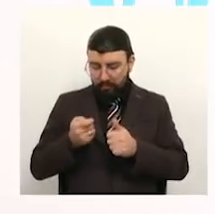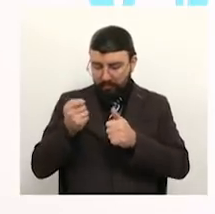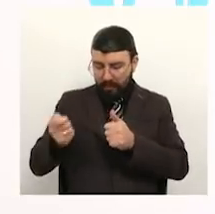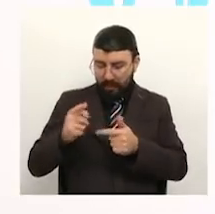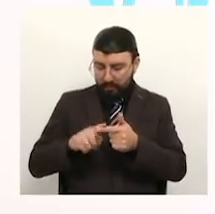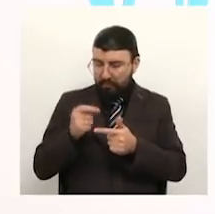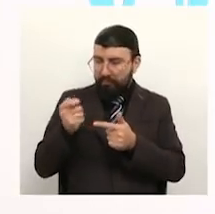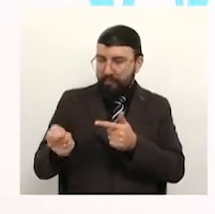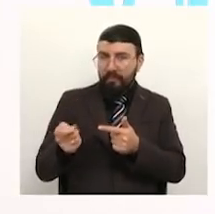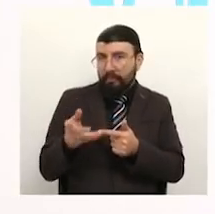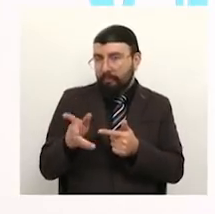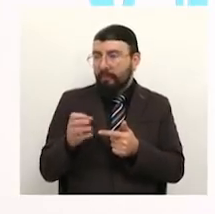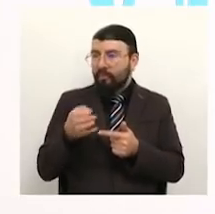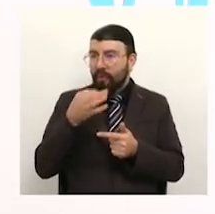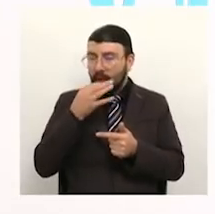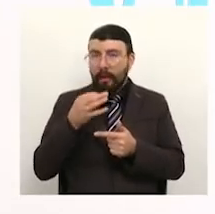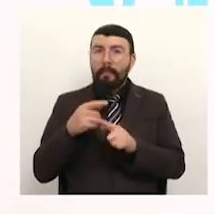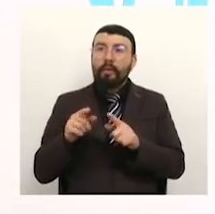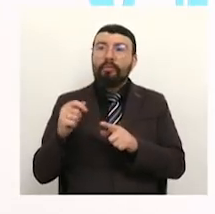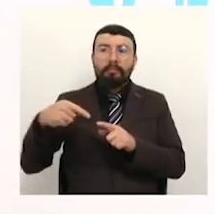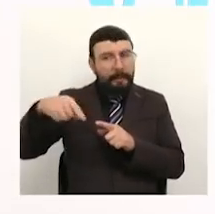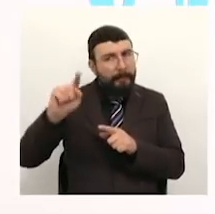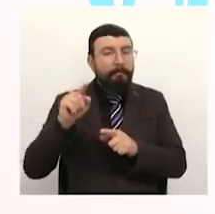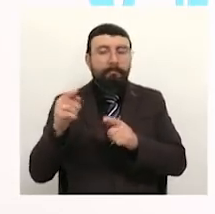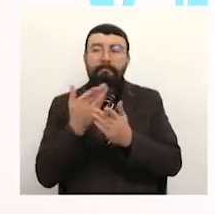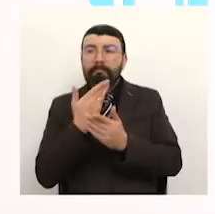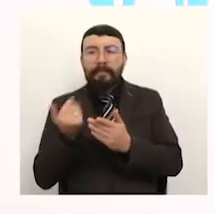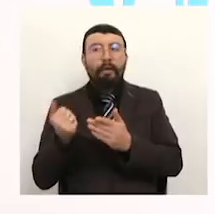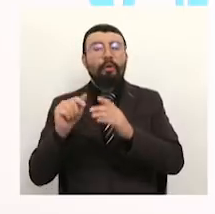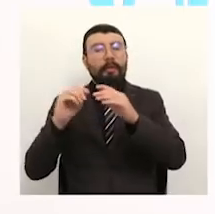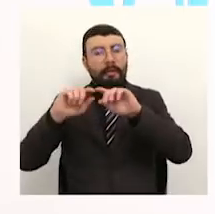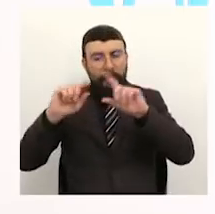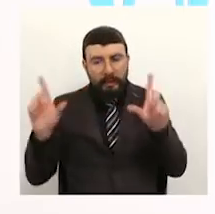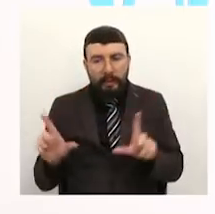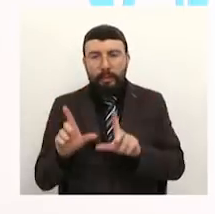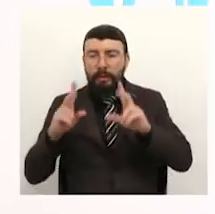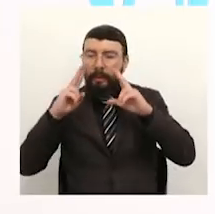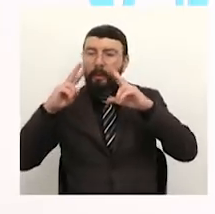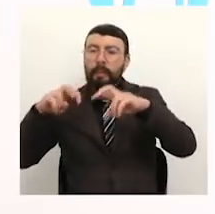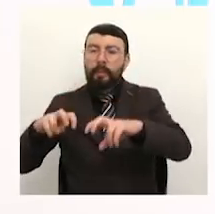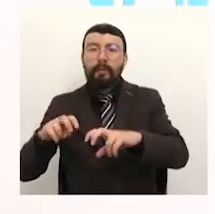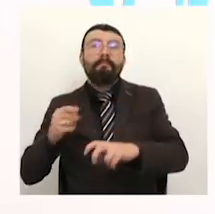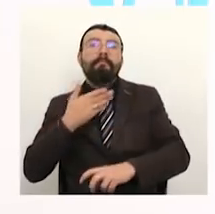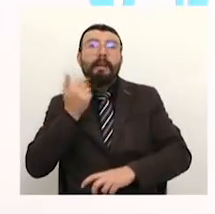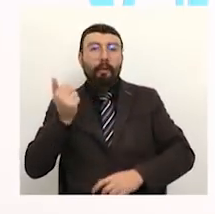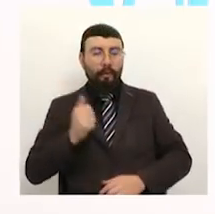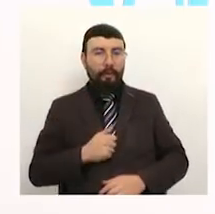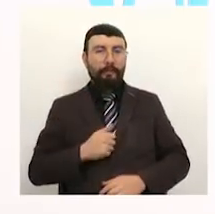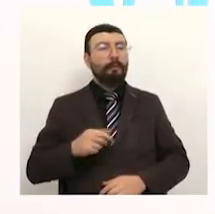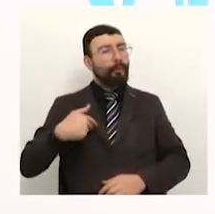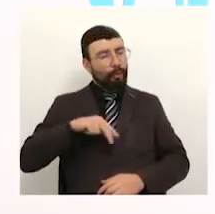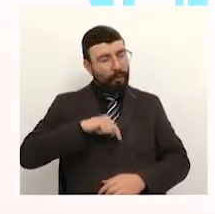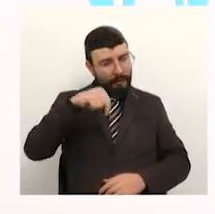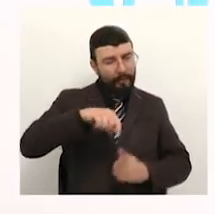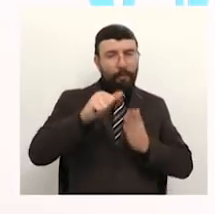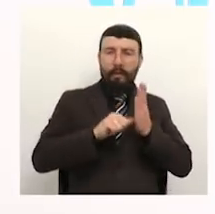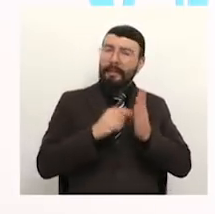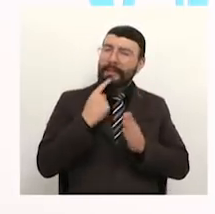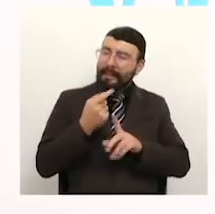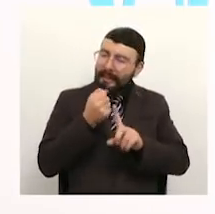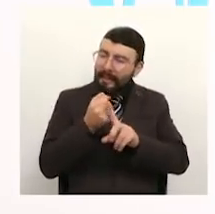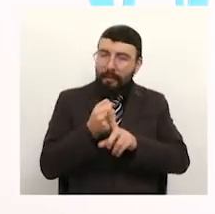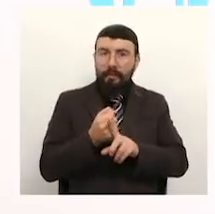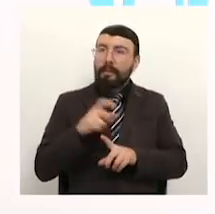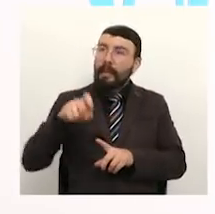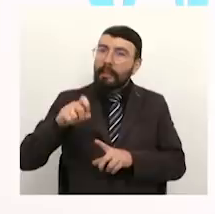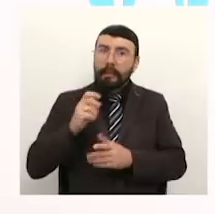demás pero es que usted la mandó a estudiar y esa es la finalidad no está y eso lo que decimos en nuestros programas necesitamos que